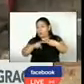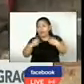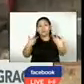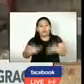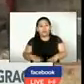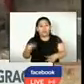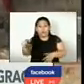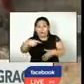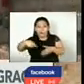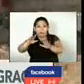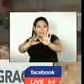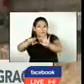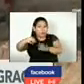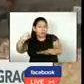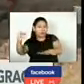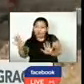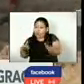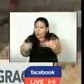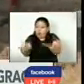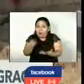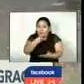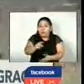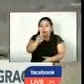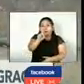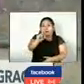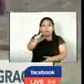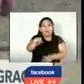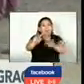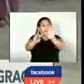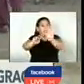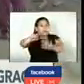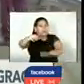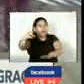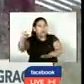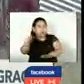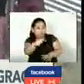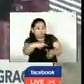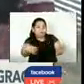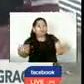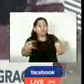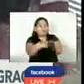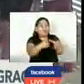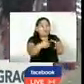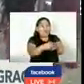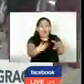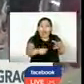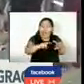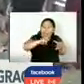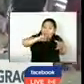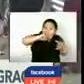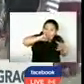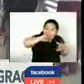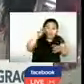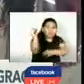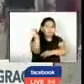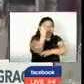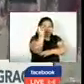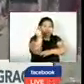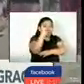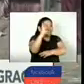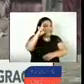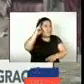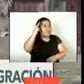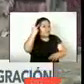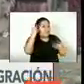millones que no tiene acceso a alimentos 1,7 millones de personas se encuentran en la categoría de emergencia de inseguridad